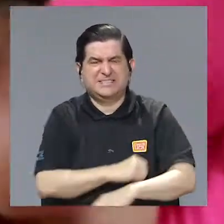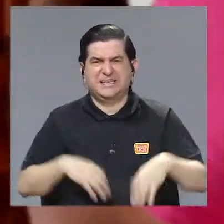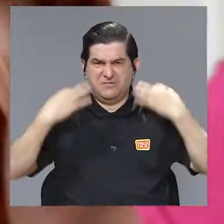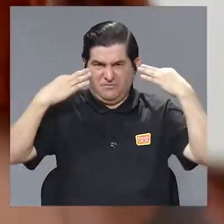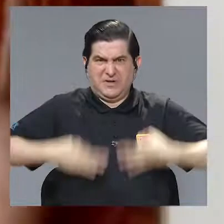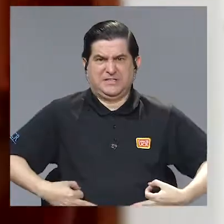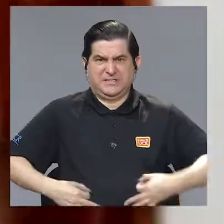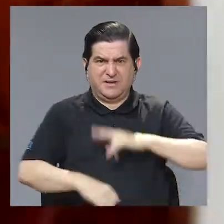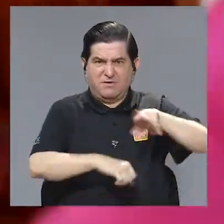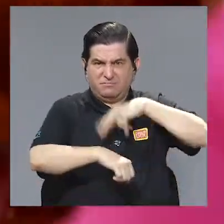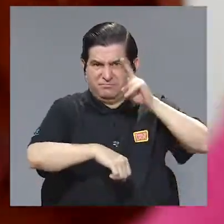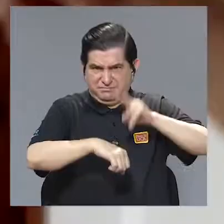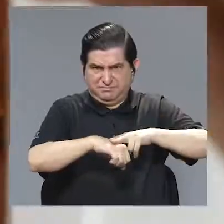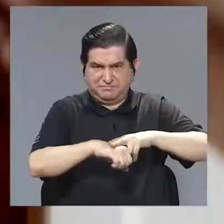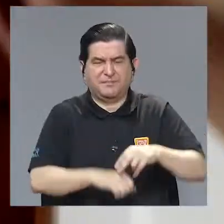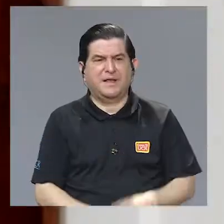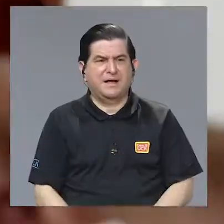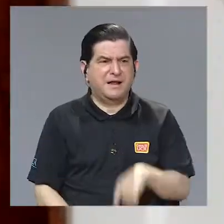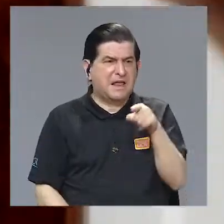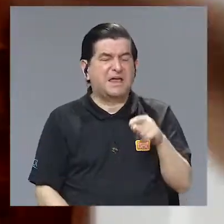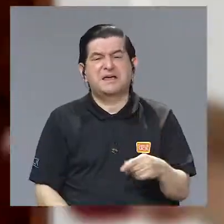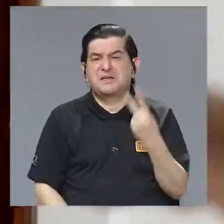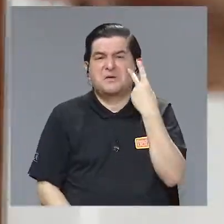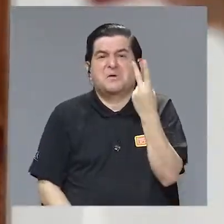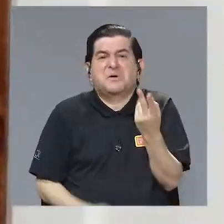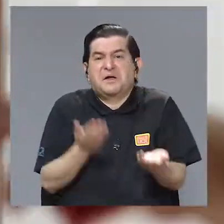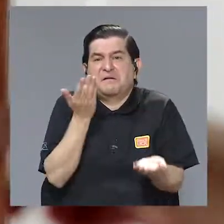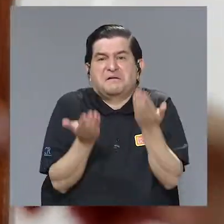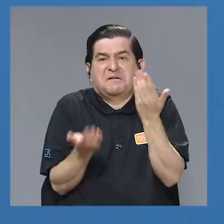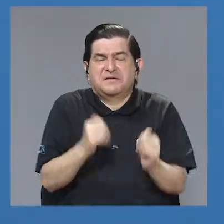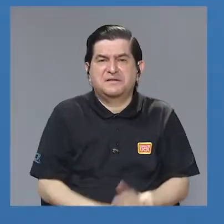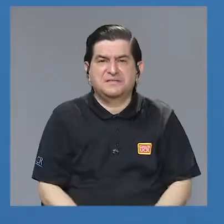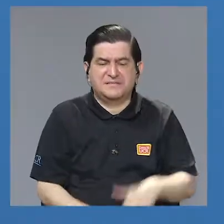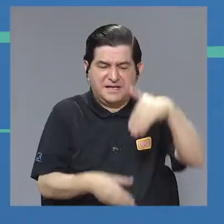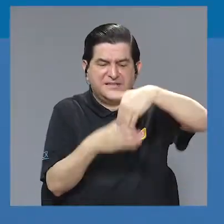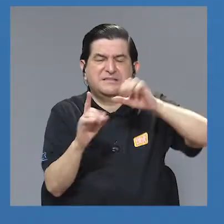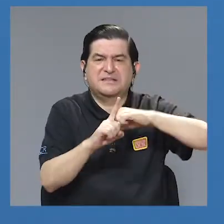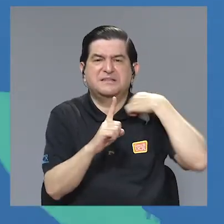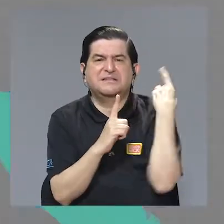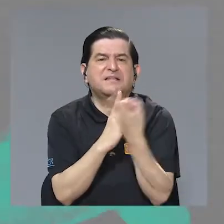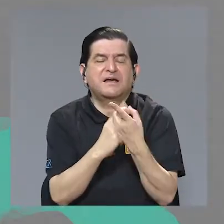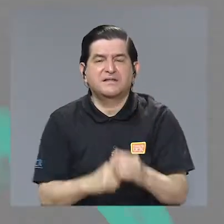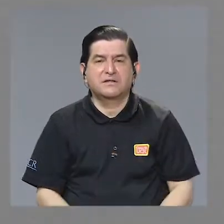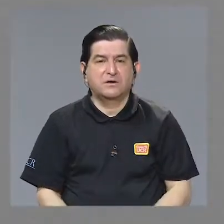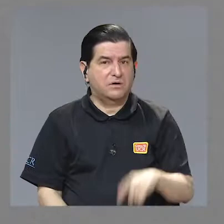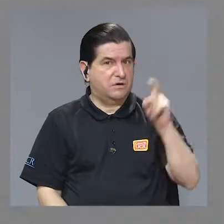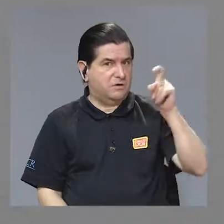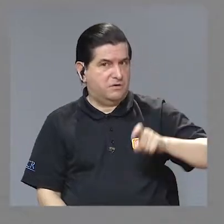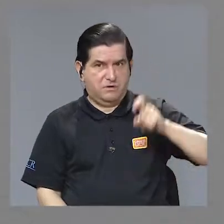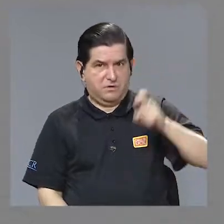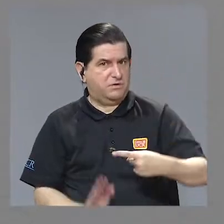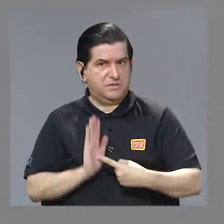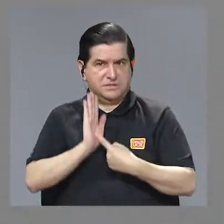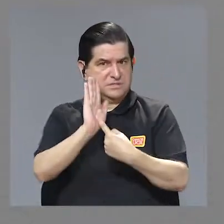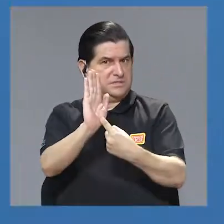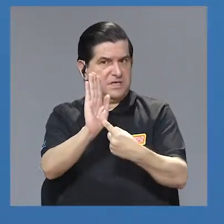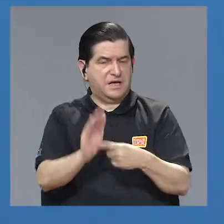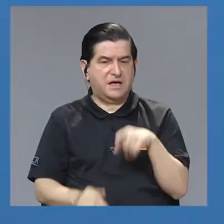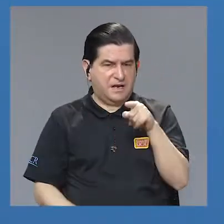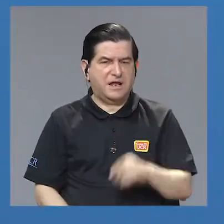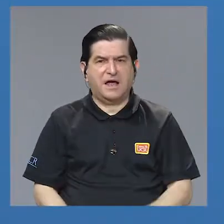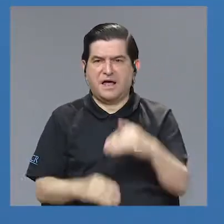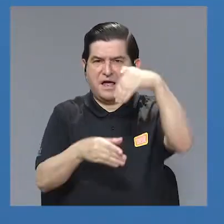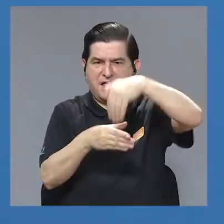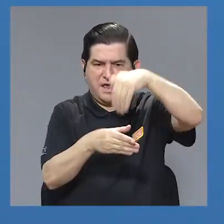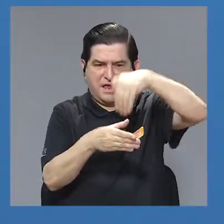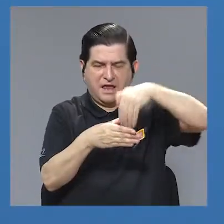algo que normalmente, inclusive que se normaliza dentro de la sociedad, no necesariamente se ven reflejados en